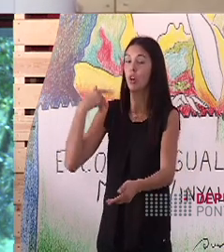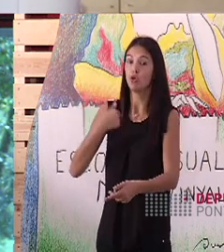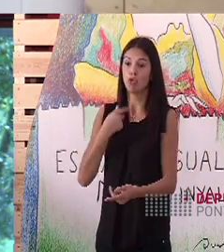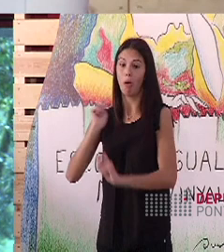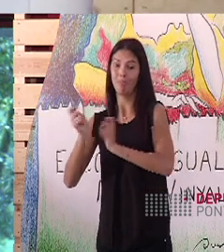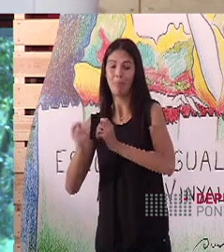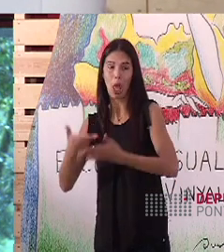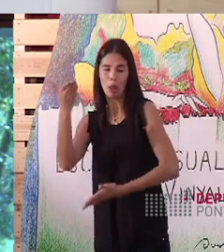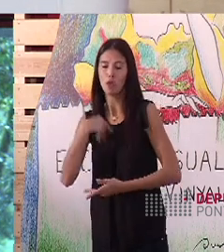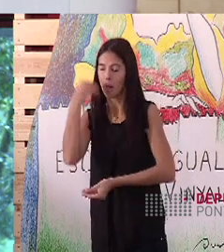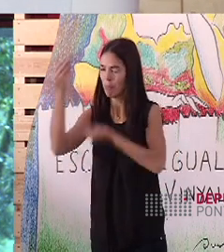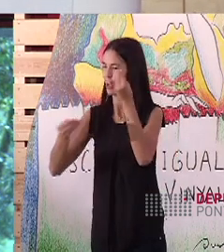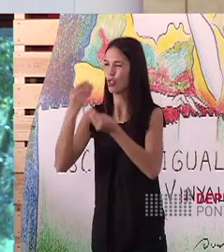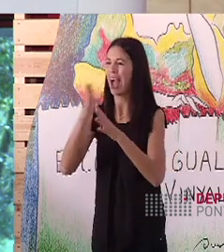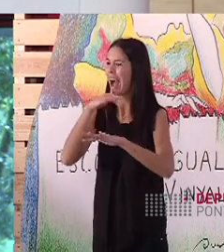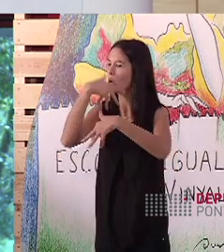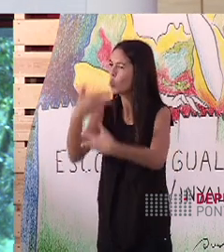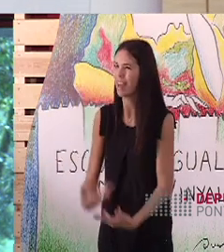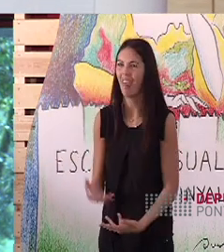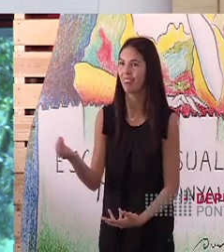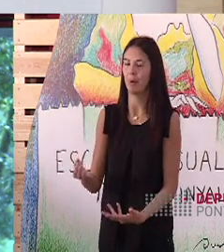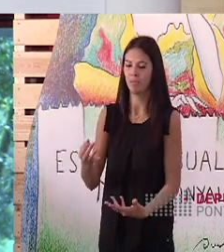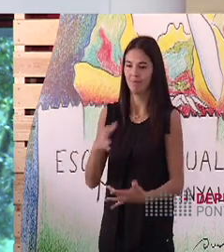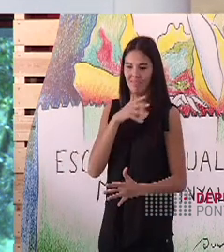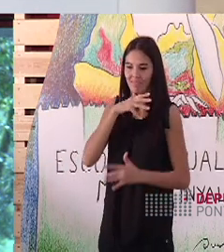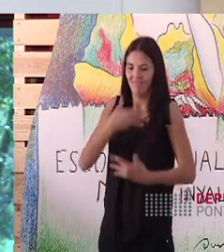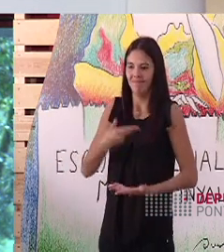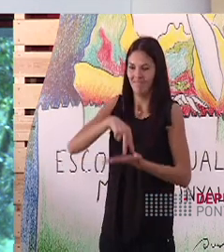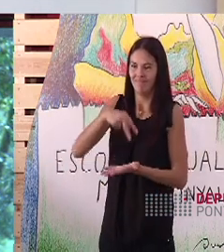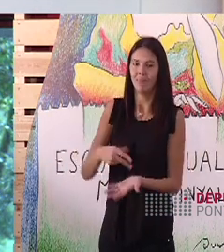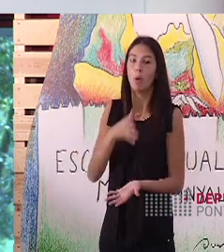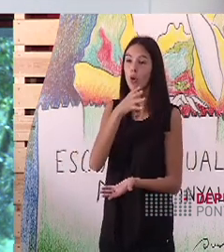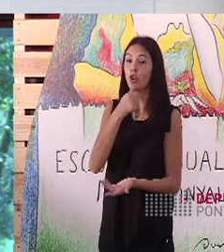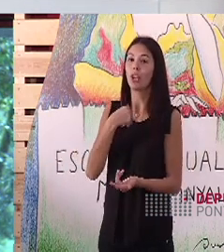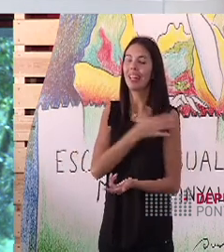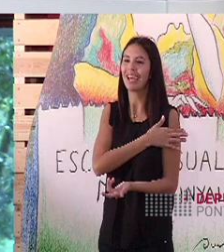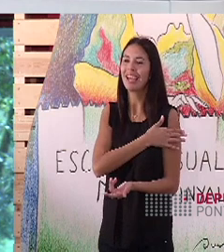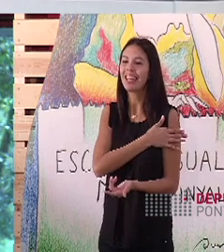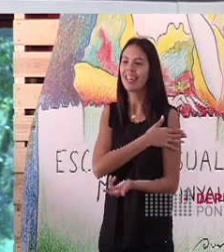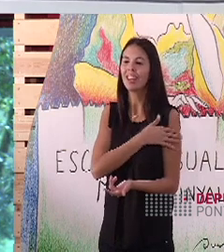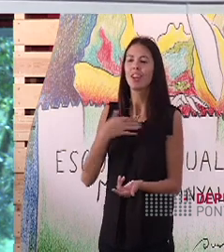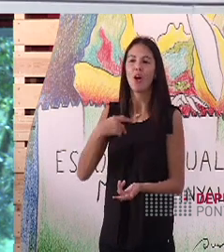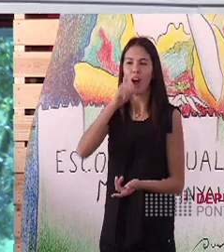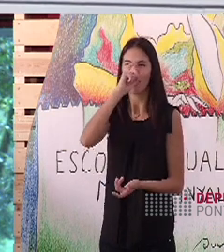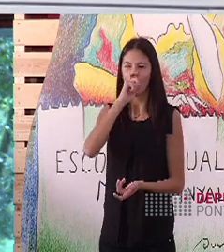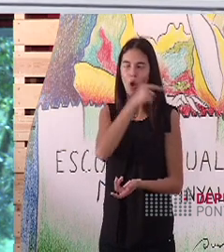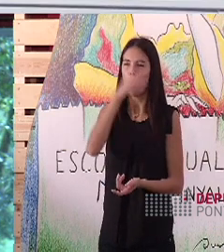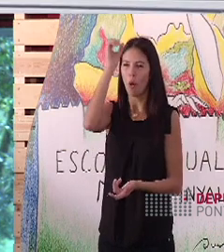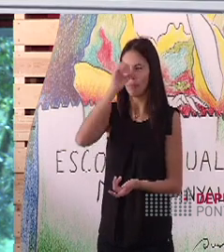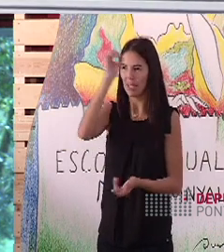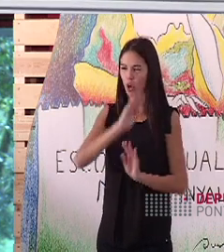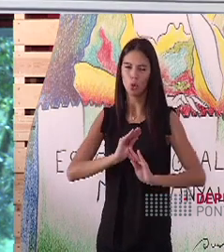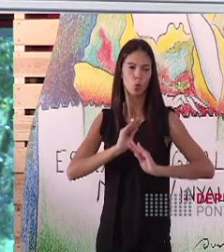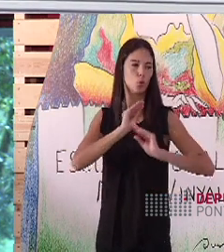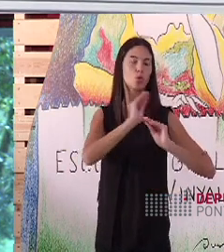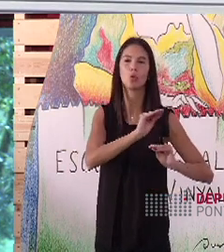eu penso que a actualidade sempre está, debe estar presente. Eu quero lembrar a súa intervención, bueno, a súa opinión dela